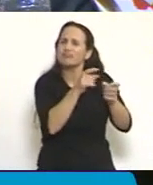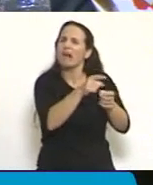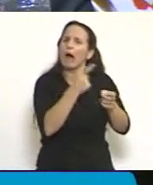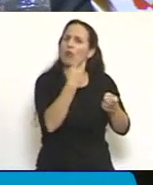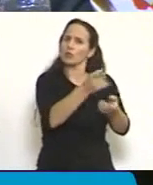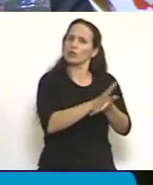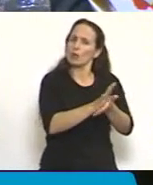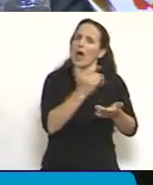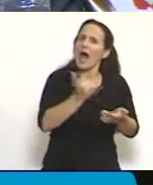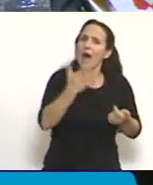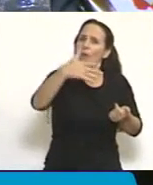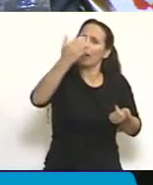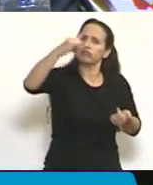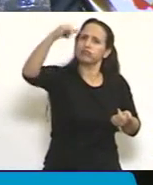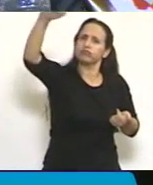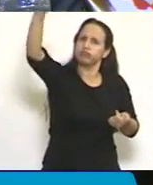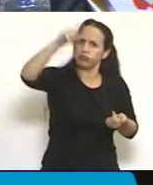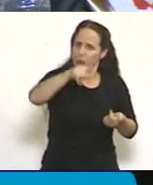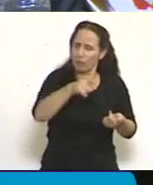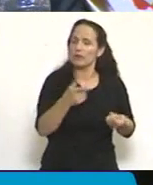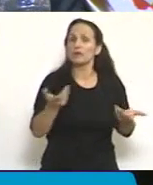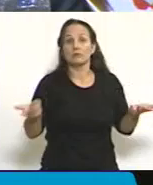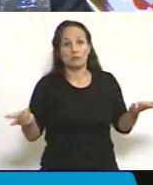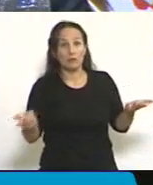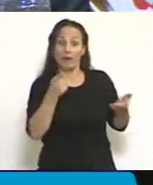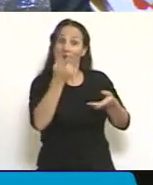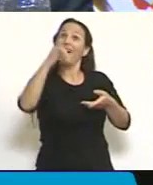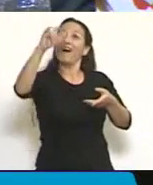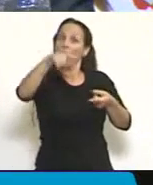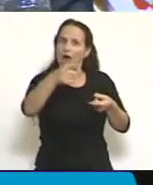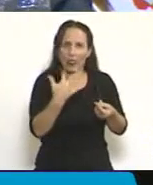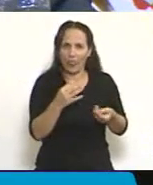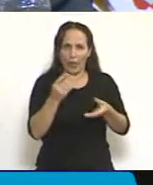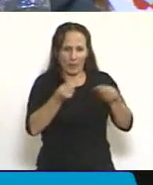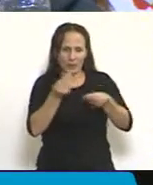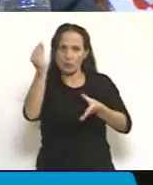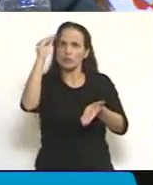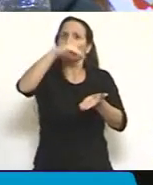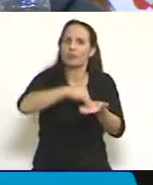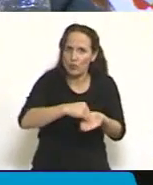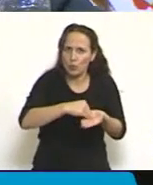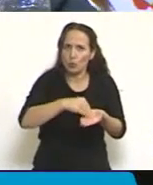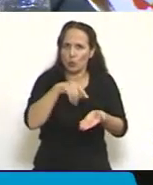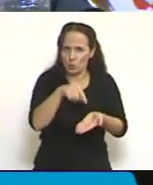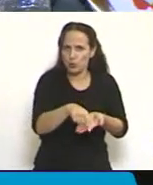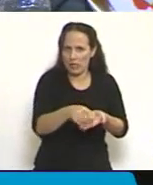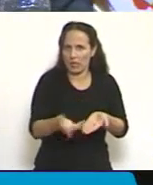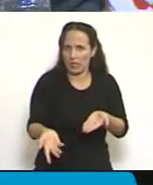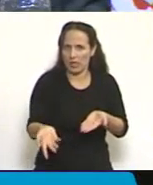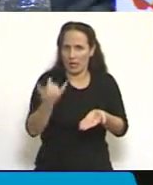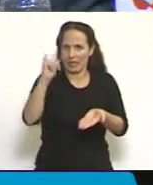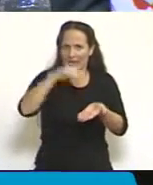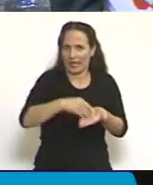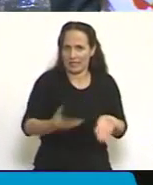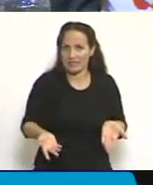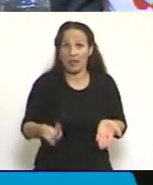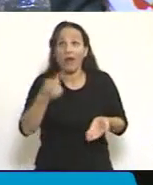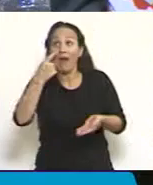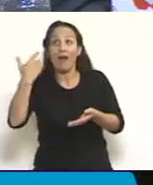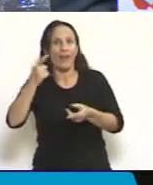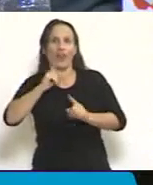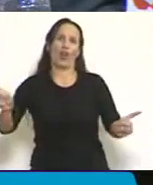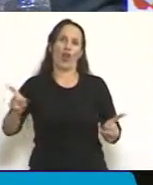el diputado Calcaño. Está claro que la comparación se hace con la previsión y con el arreglo posterior con el Club de París, un arreglo